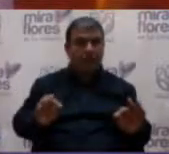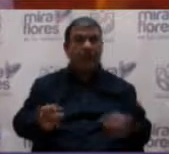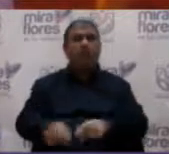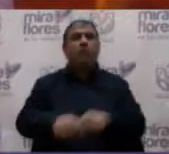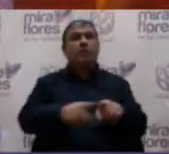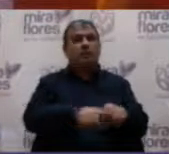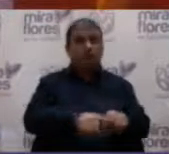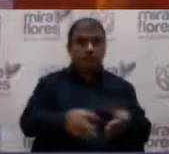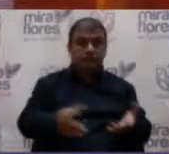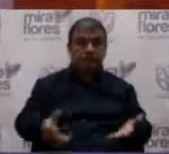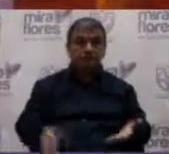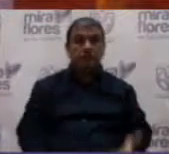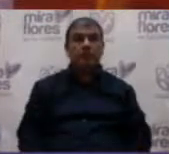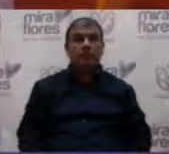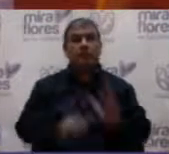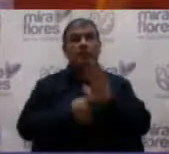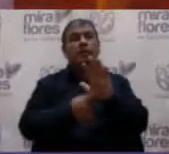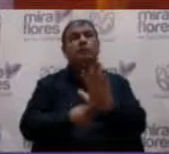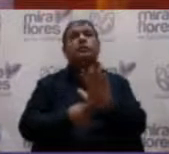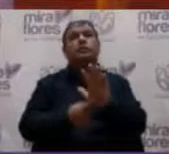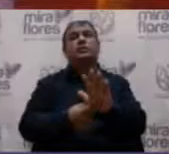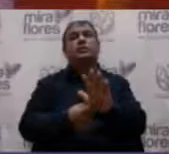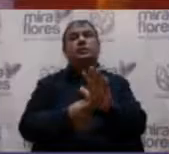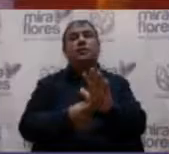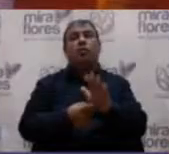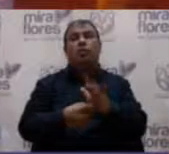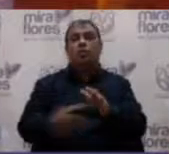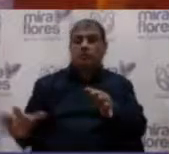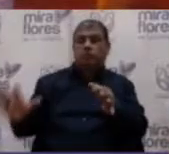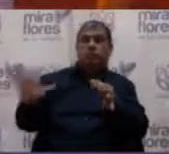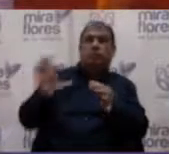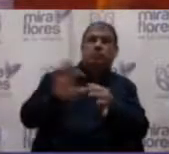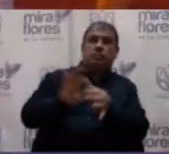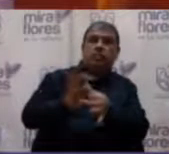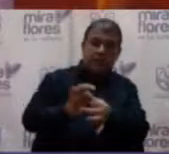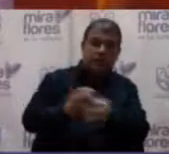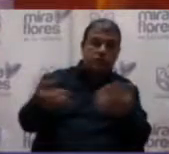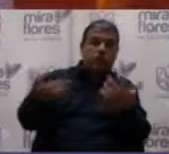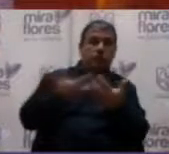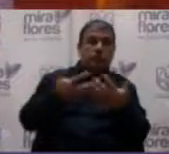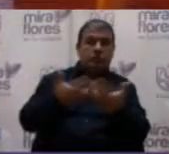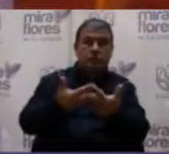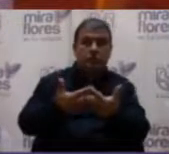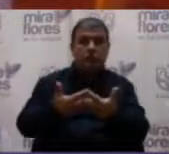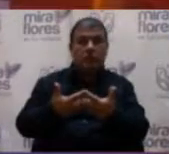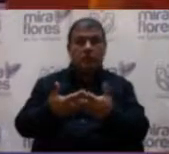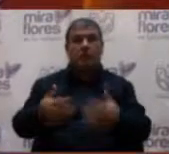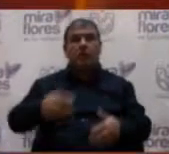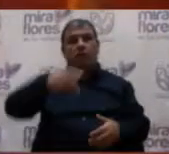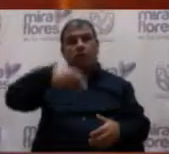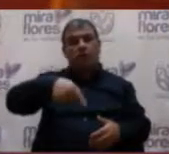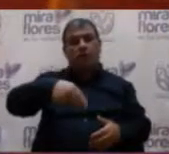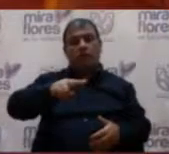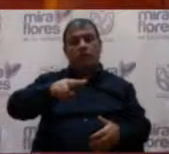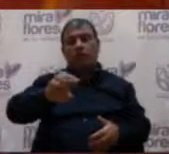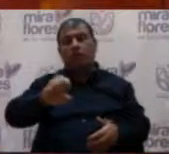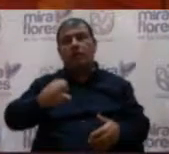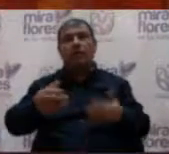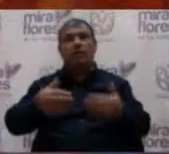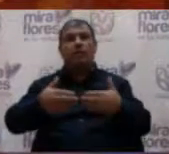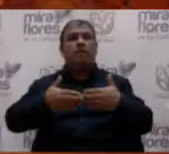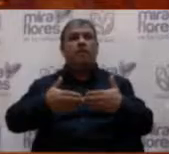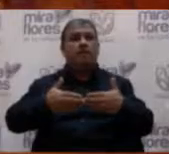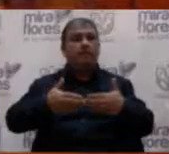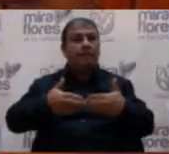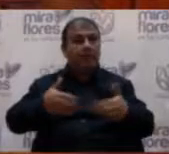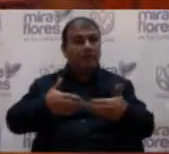pero que además muestra una relación sostenida en el tiempo con el PNUD de Panamá. Ustedes recordarán